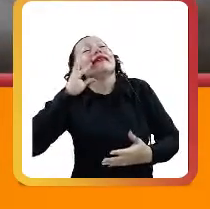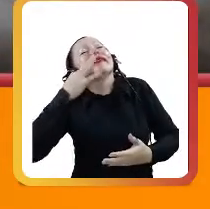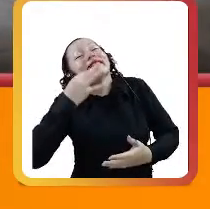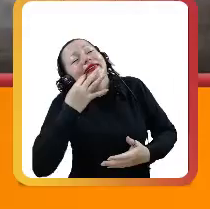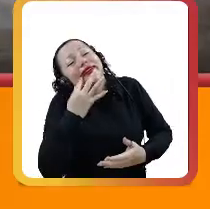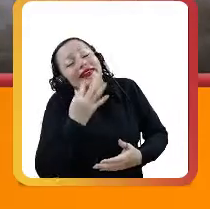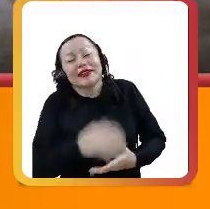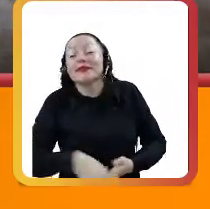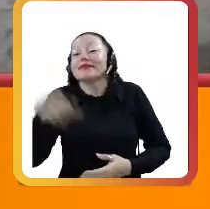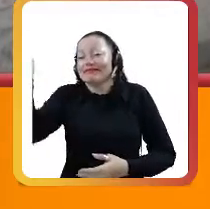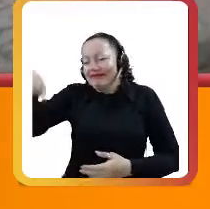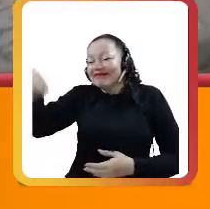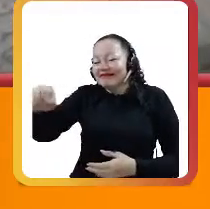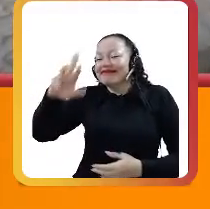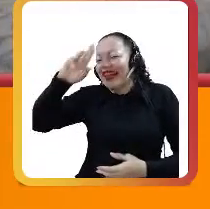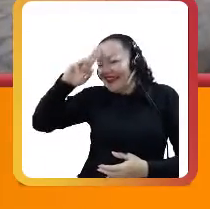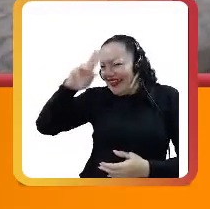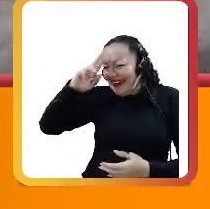Sí, sí.